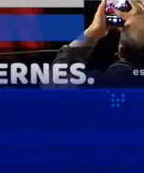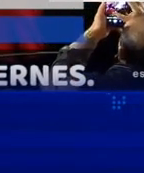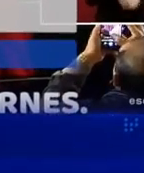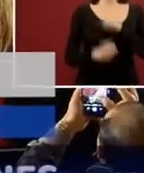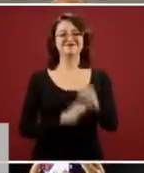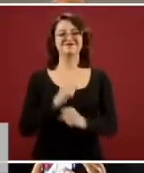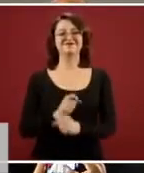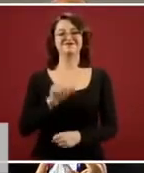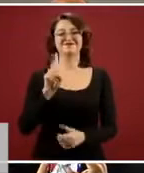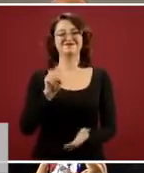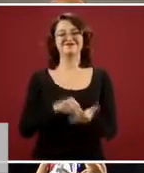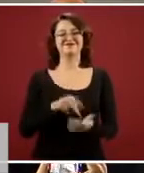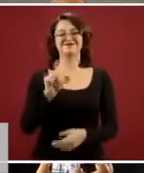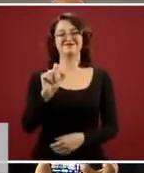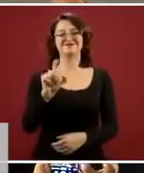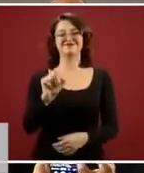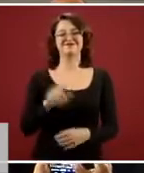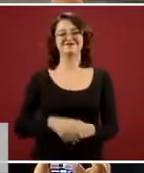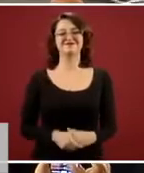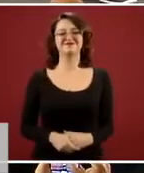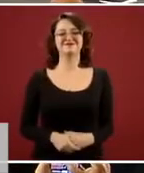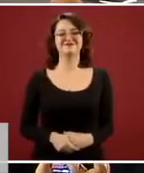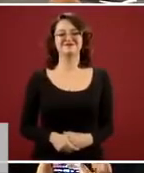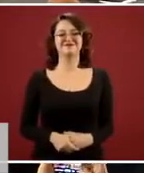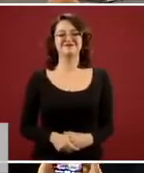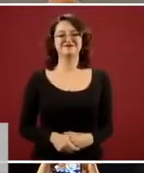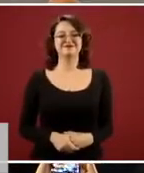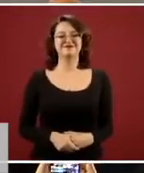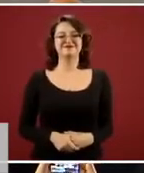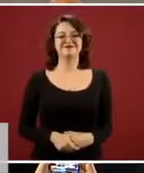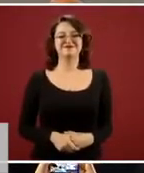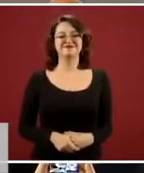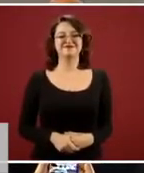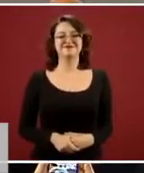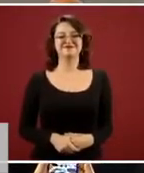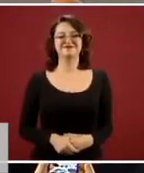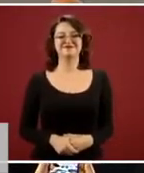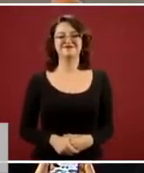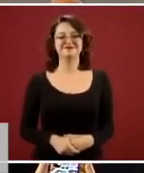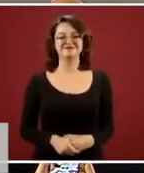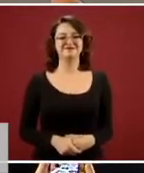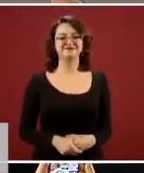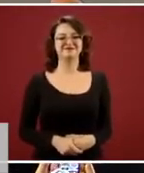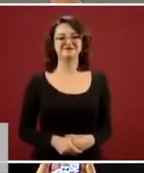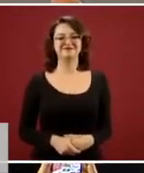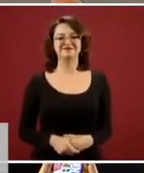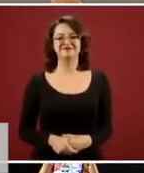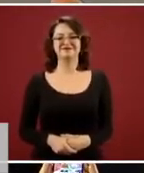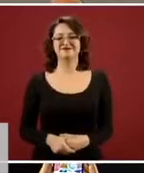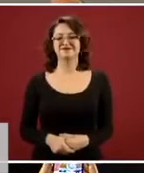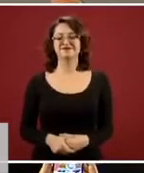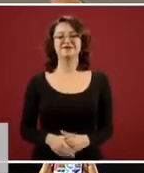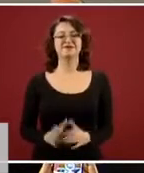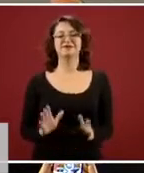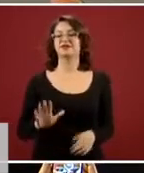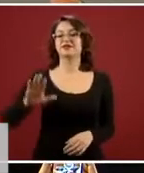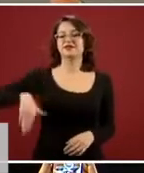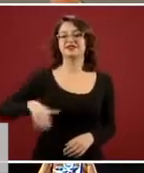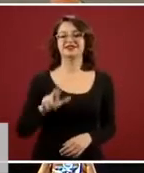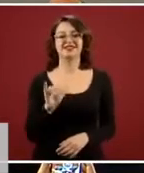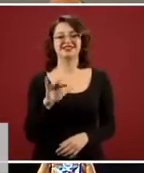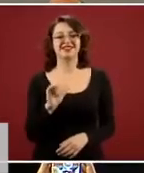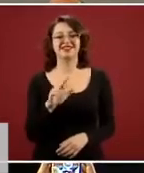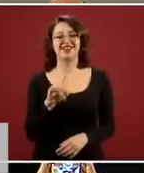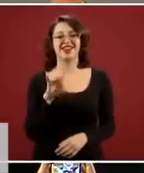2020. El día de hoy el presidente informa del quién es quién en los precios de las gasolinas, diésel y gas. También se presentará el programa